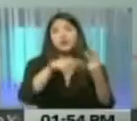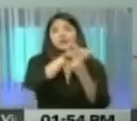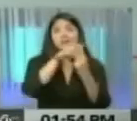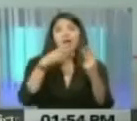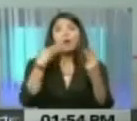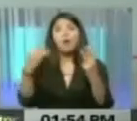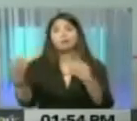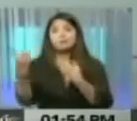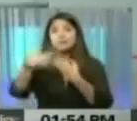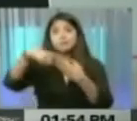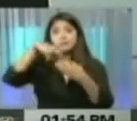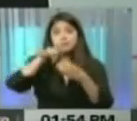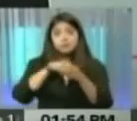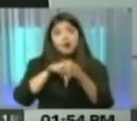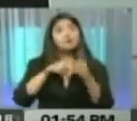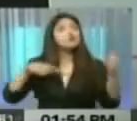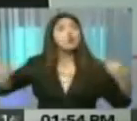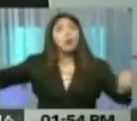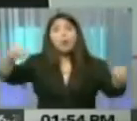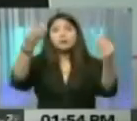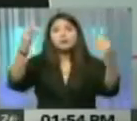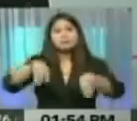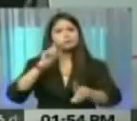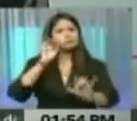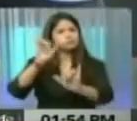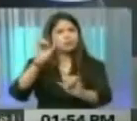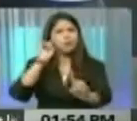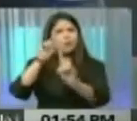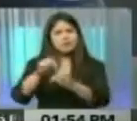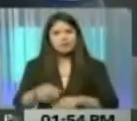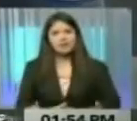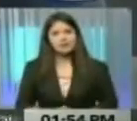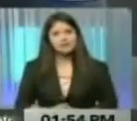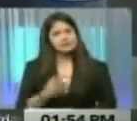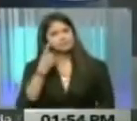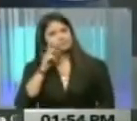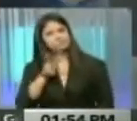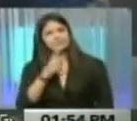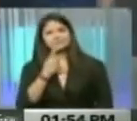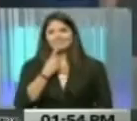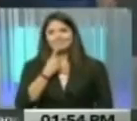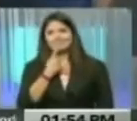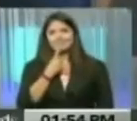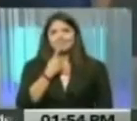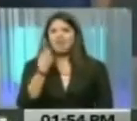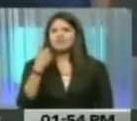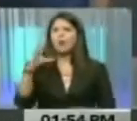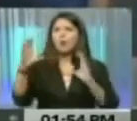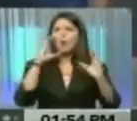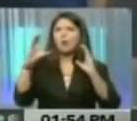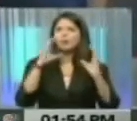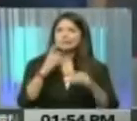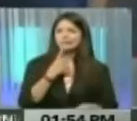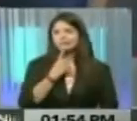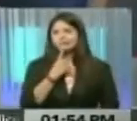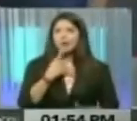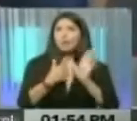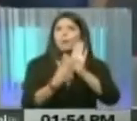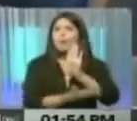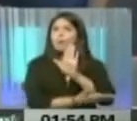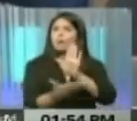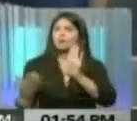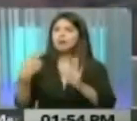jóvenes talentos coincidieron en una inquietud. Notaron una ausencia de comunicación a la hora de mostrar